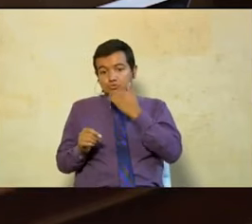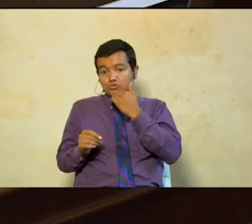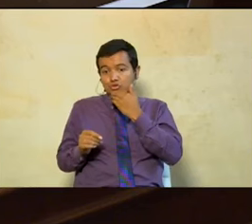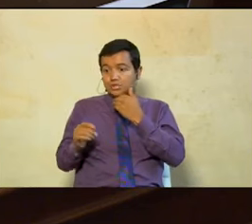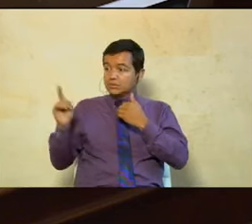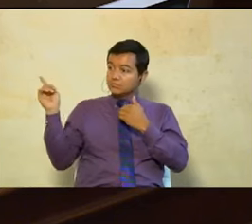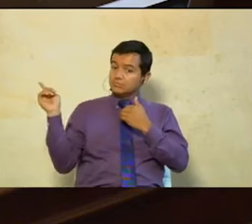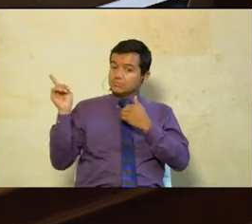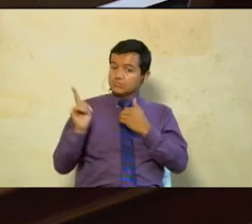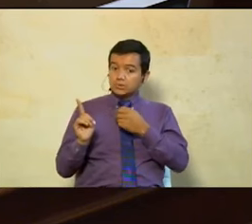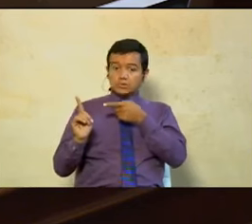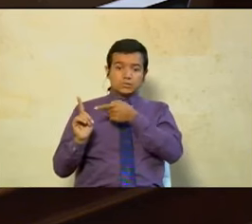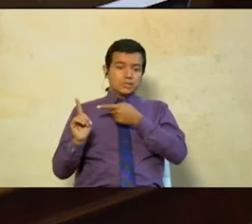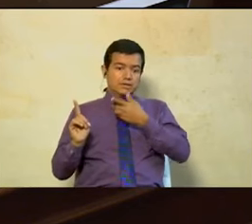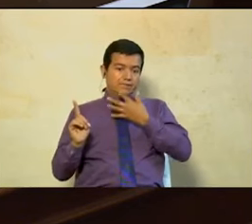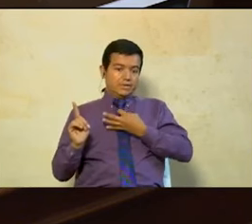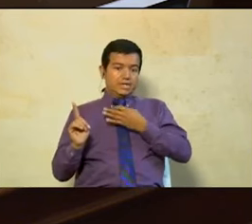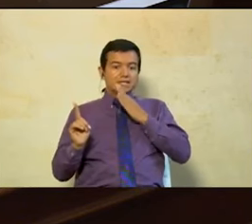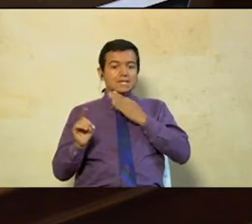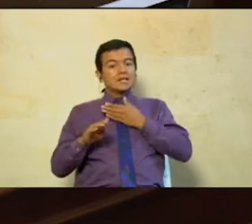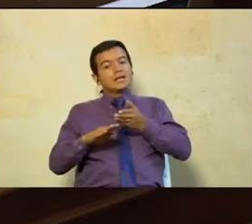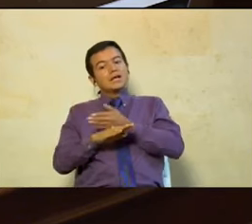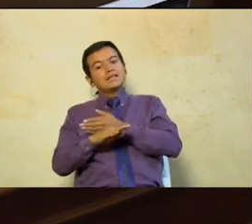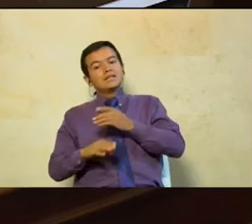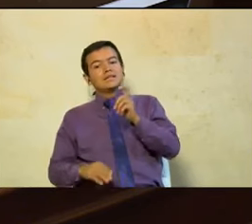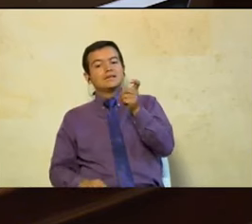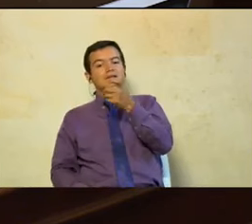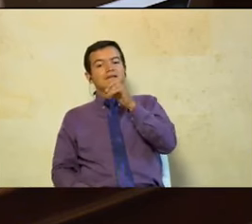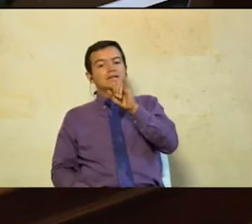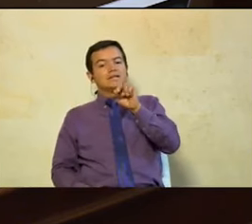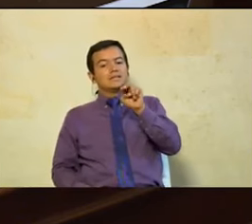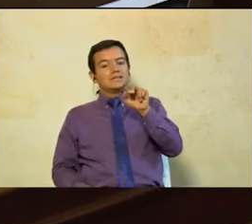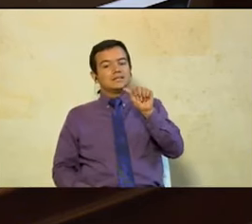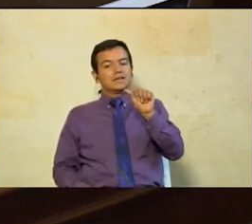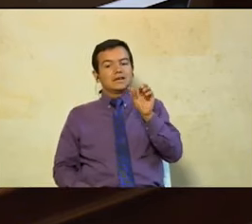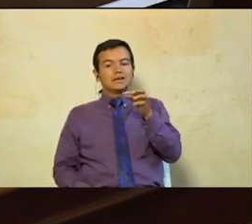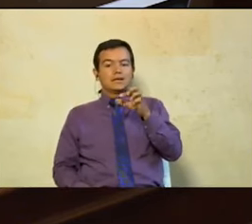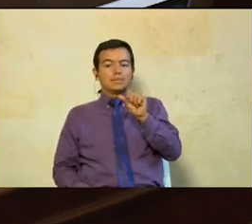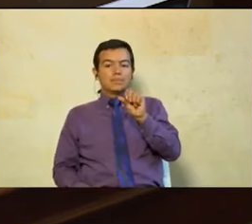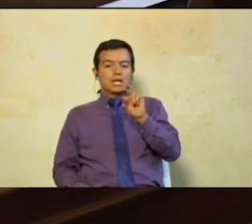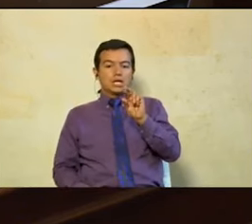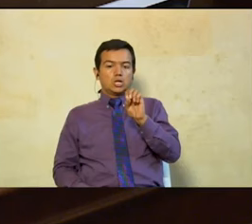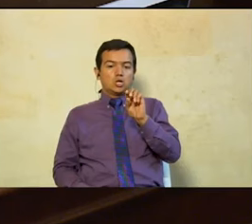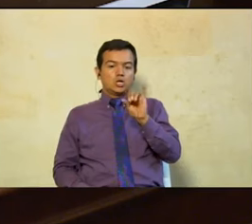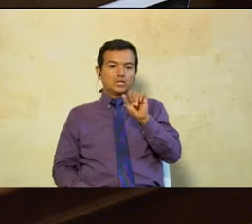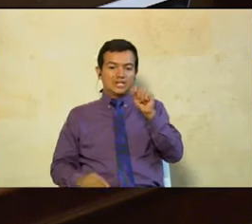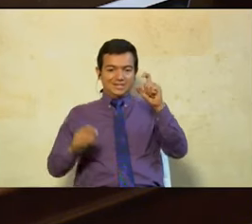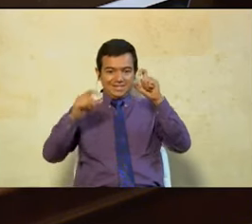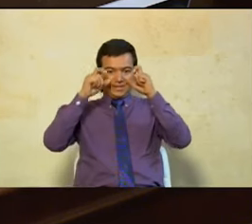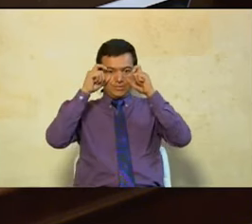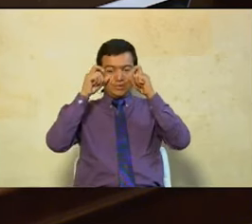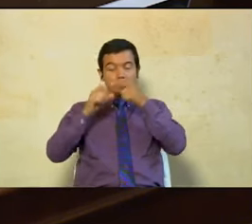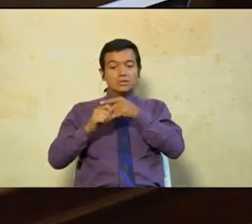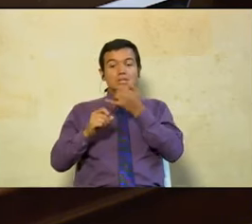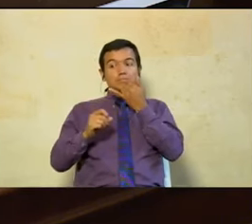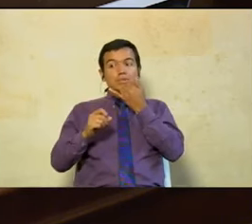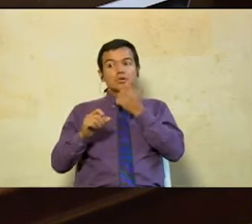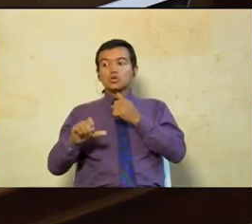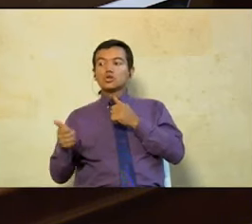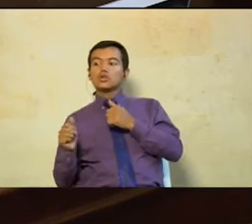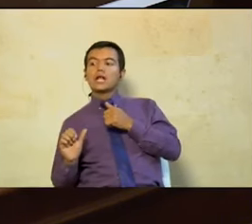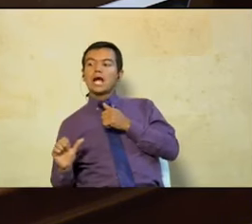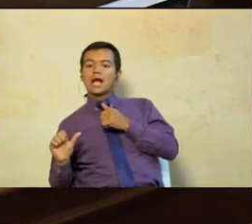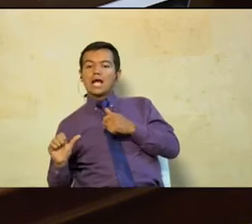magnífica funcionaria como fue parodi que hubo una funcionaria que se